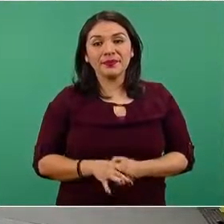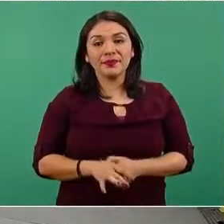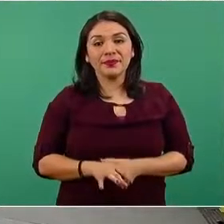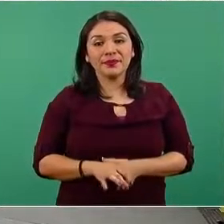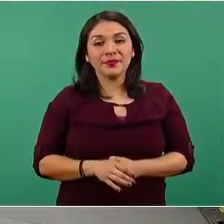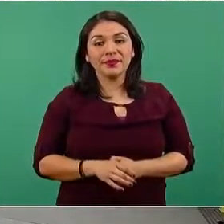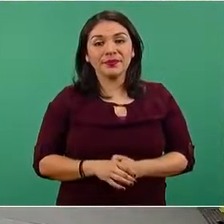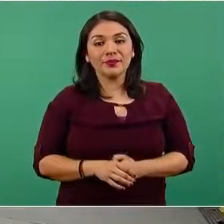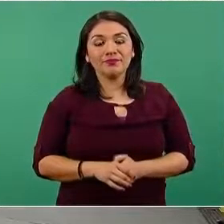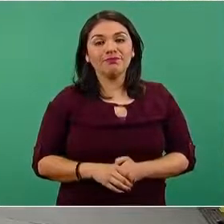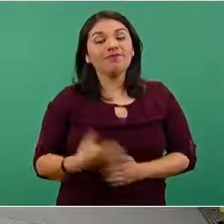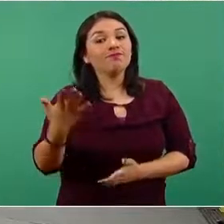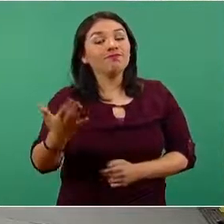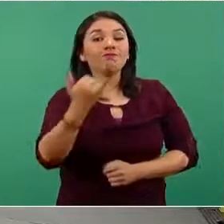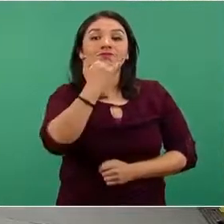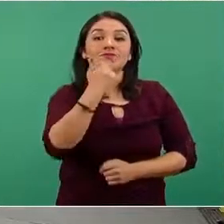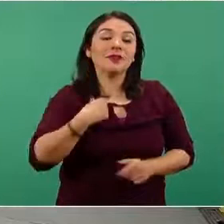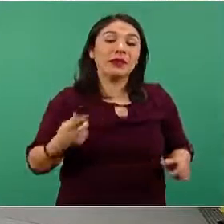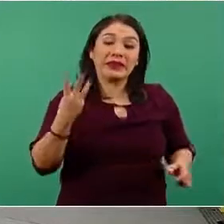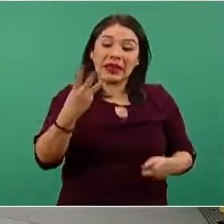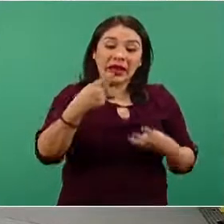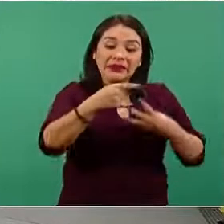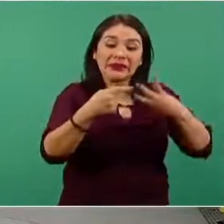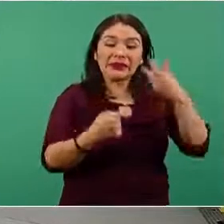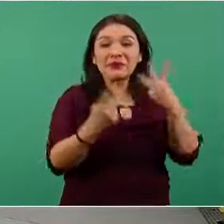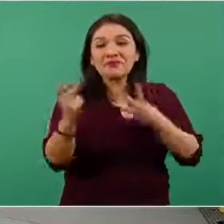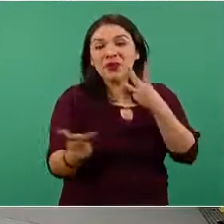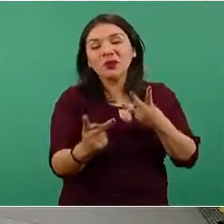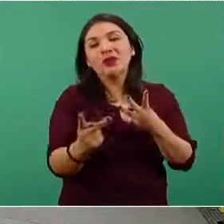Bueno, tenía 3, pero va a ser una.